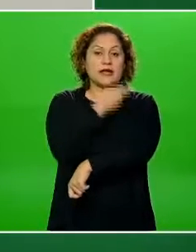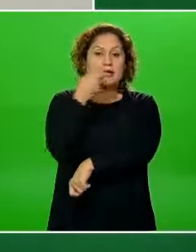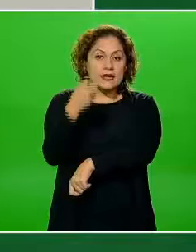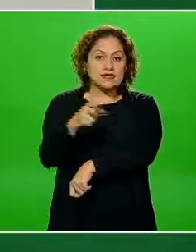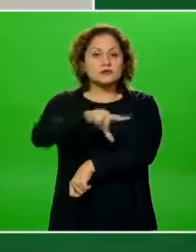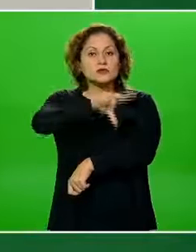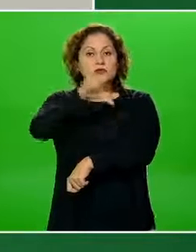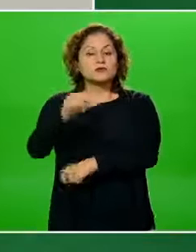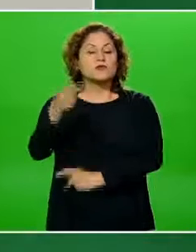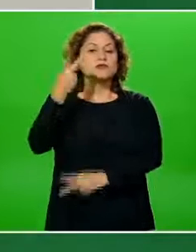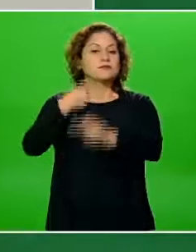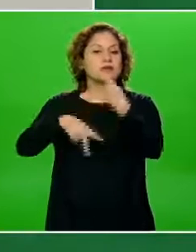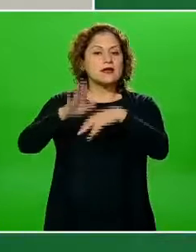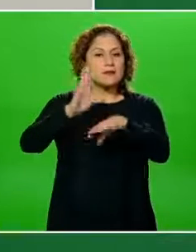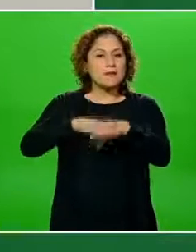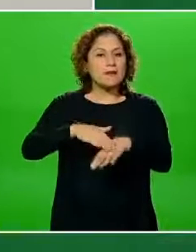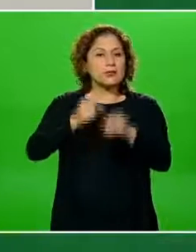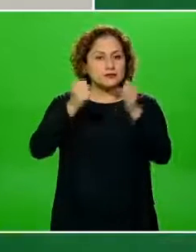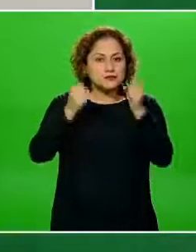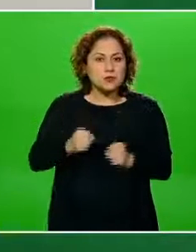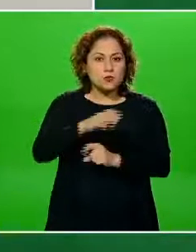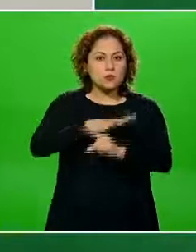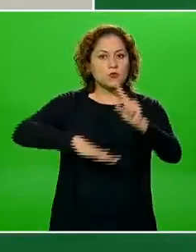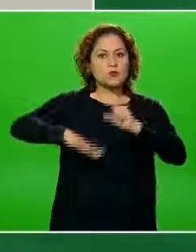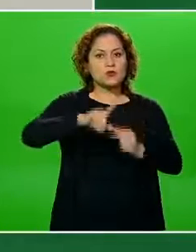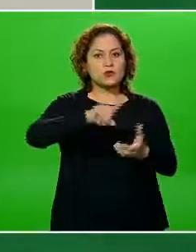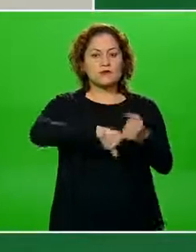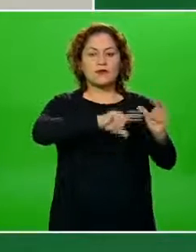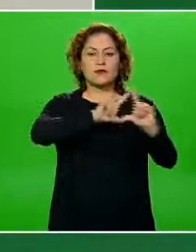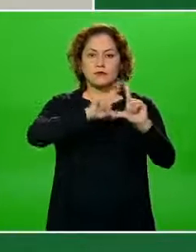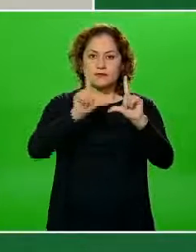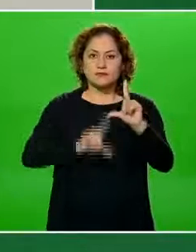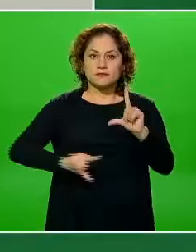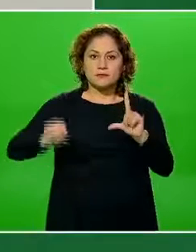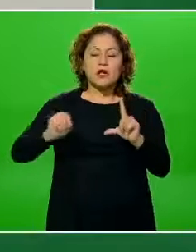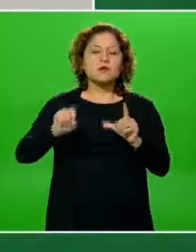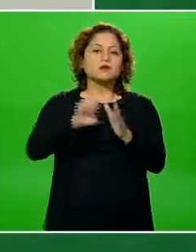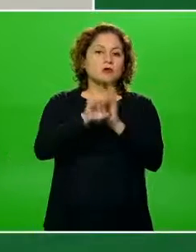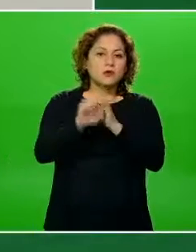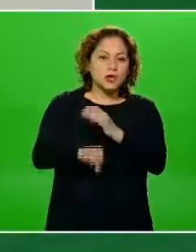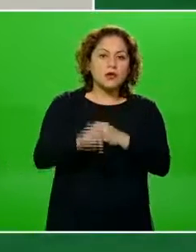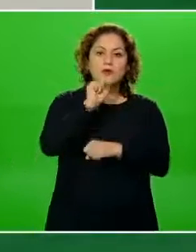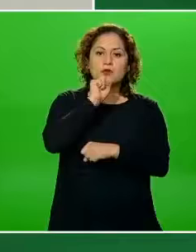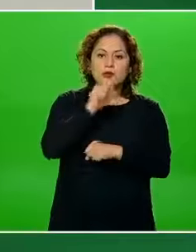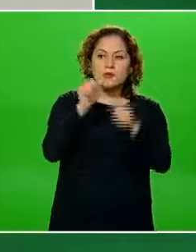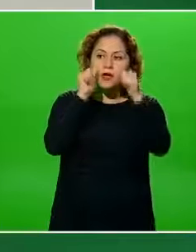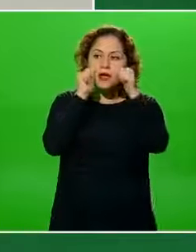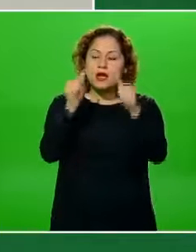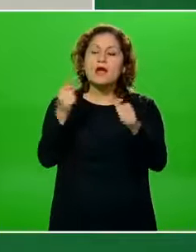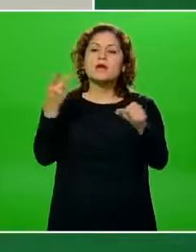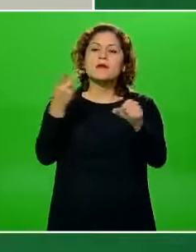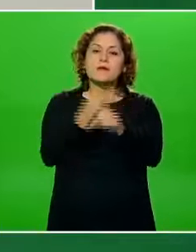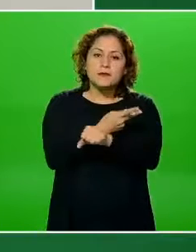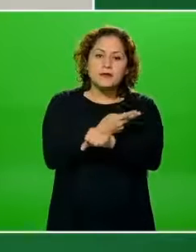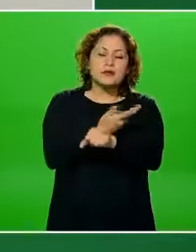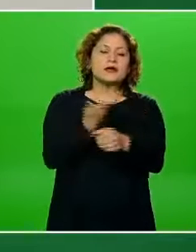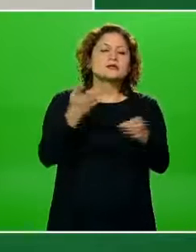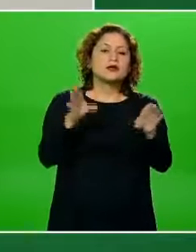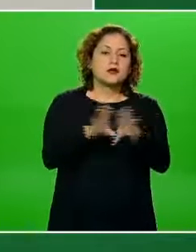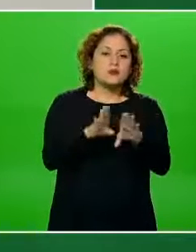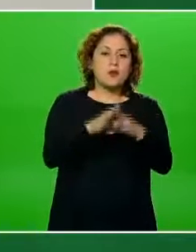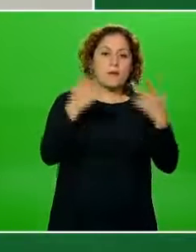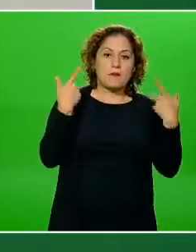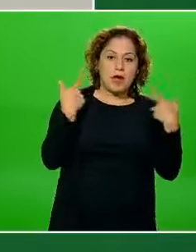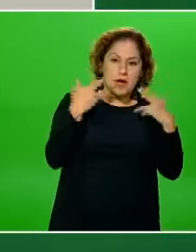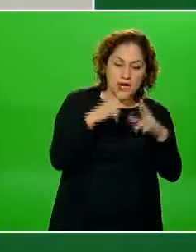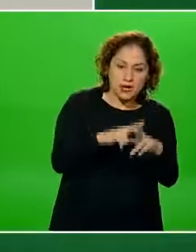de seguridad que se están implementando en los planteles escolares, se están implementando con los padres de familia, obviamente